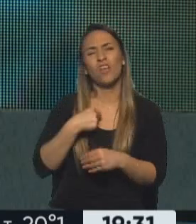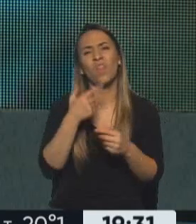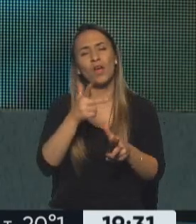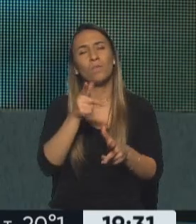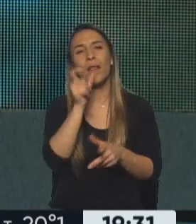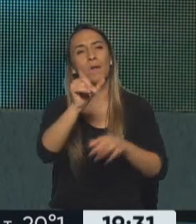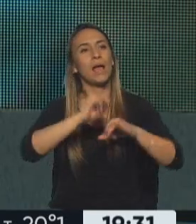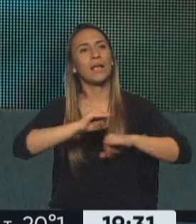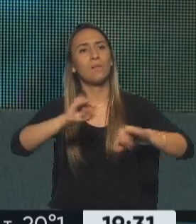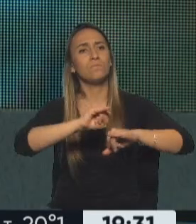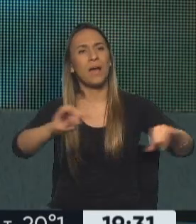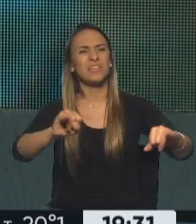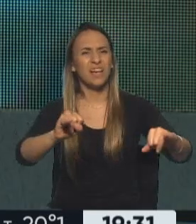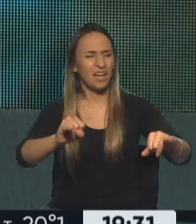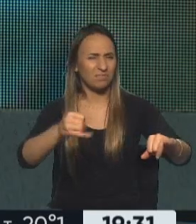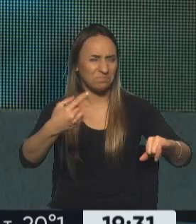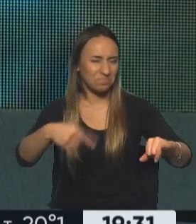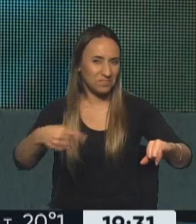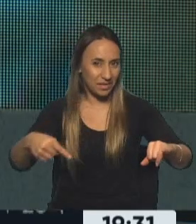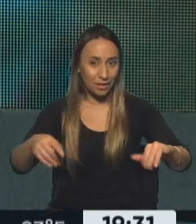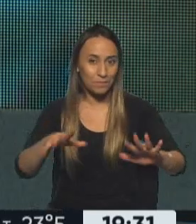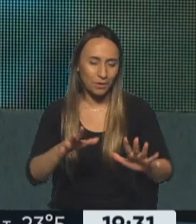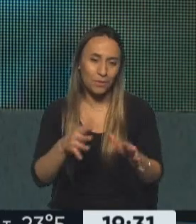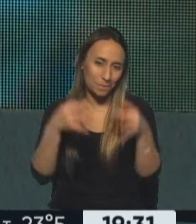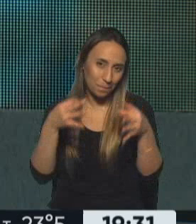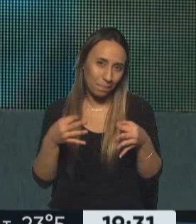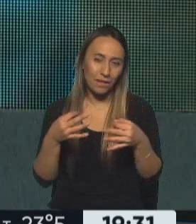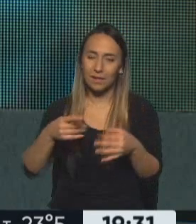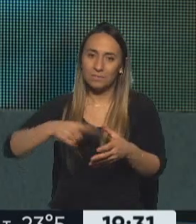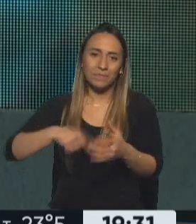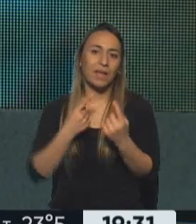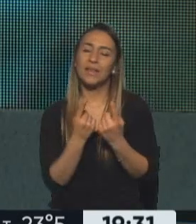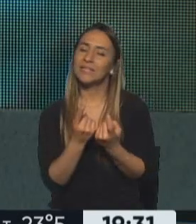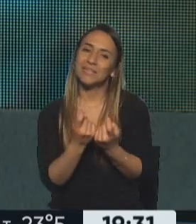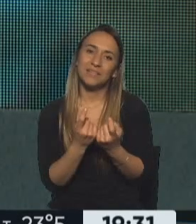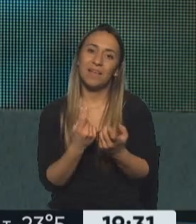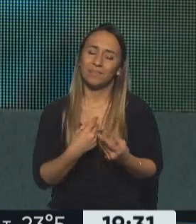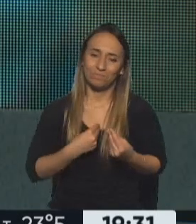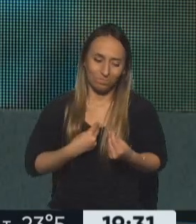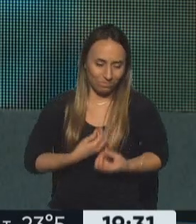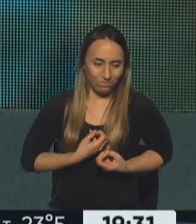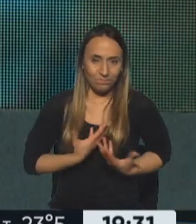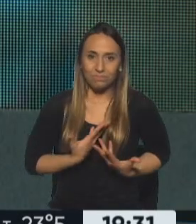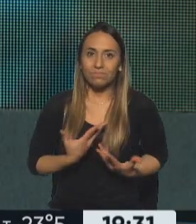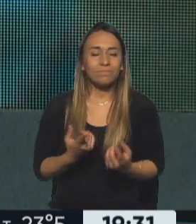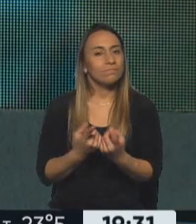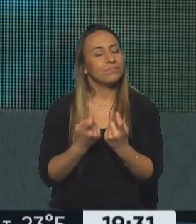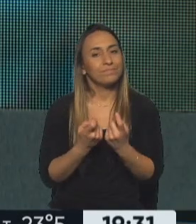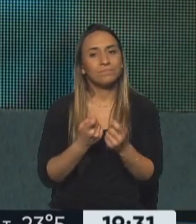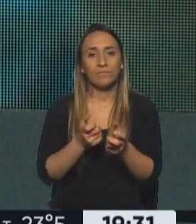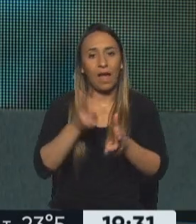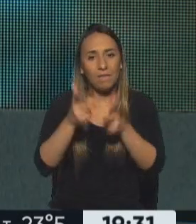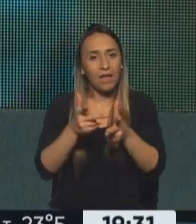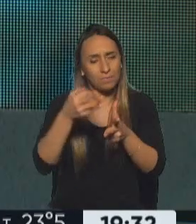hablar de temas muy puntuales, pero hay una necesidad imperiosa de poder abordar esta temática con responsabilidad,